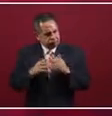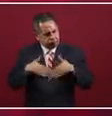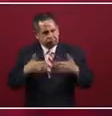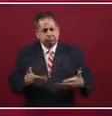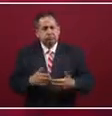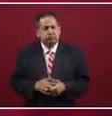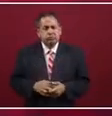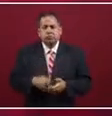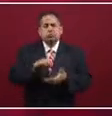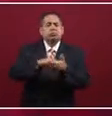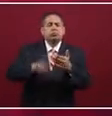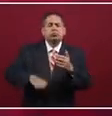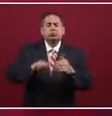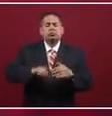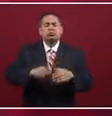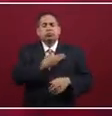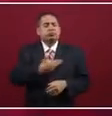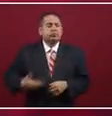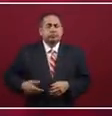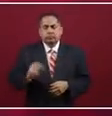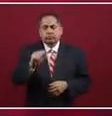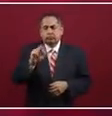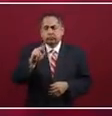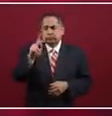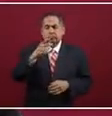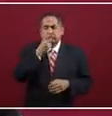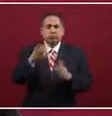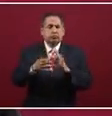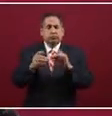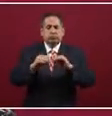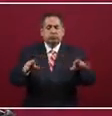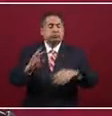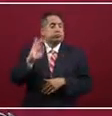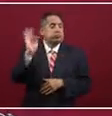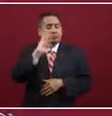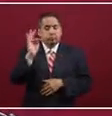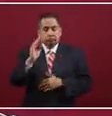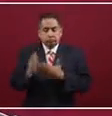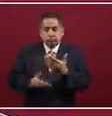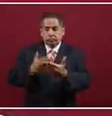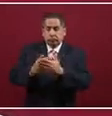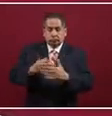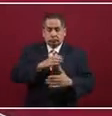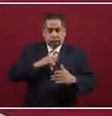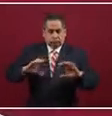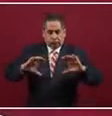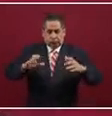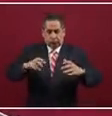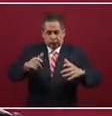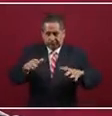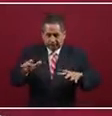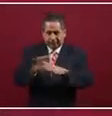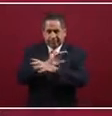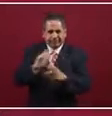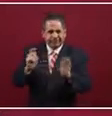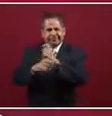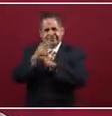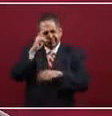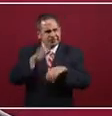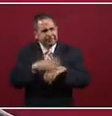hoy el presidente Trump en un tuit que habría que presentarse al Congreso en México esos cambios? ¿Por qué dice